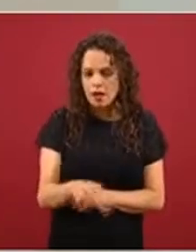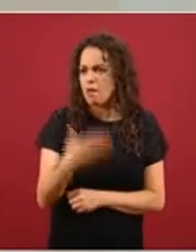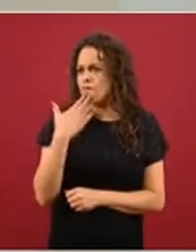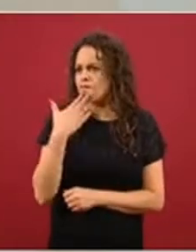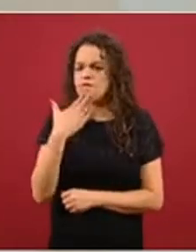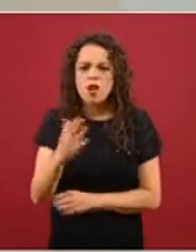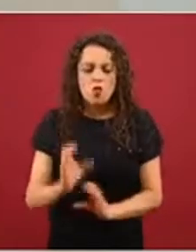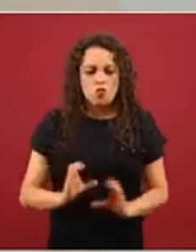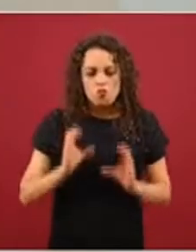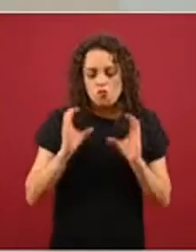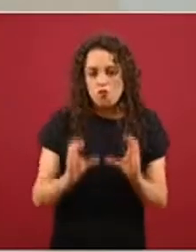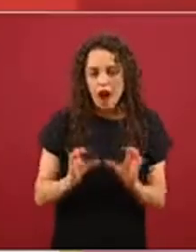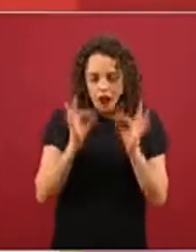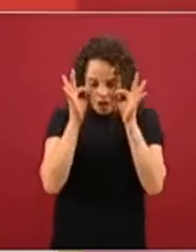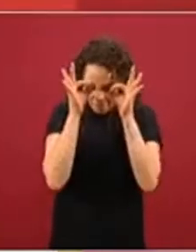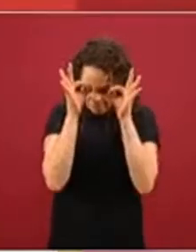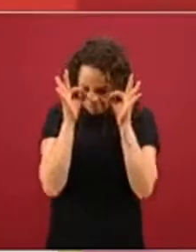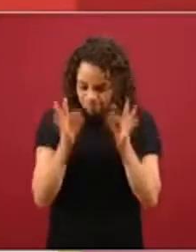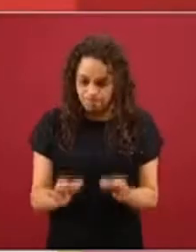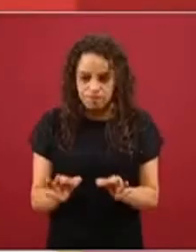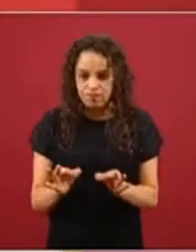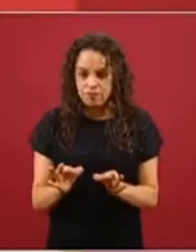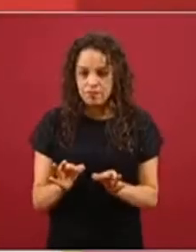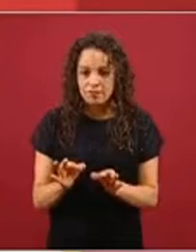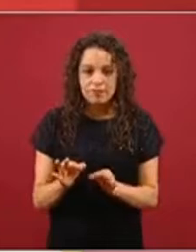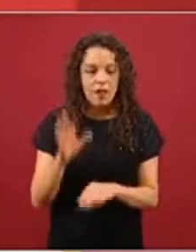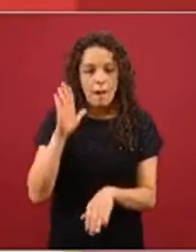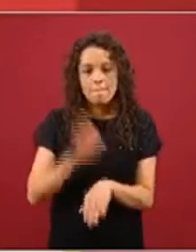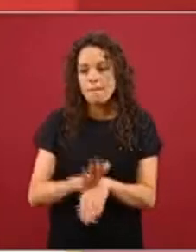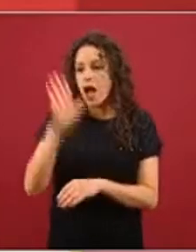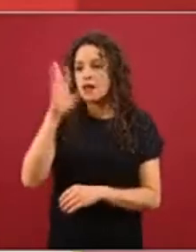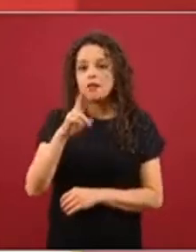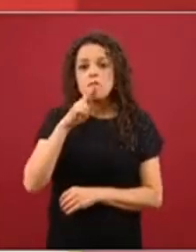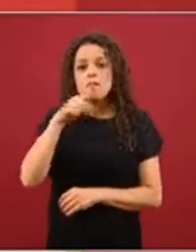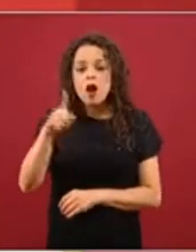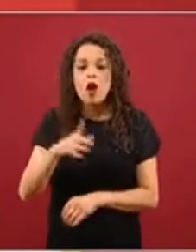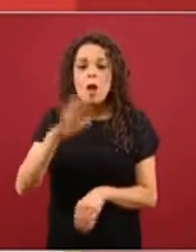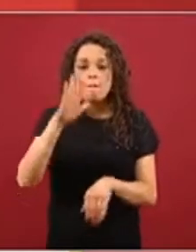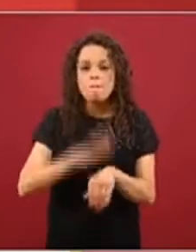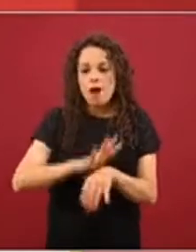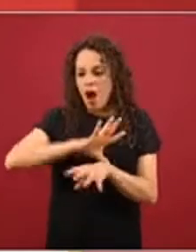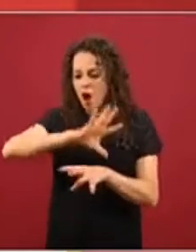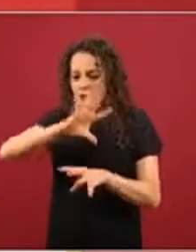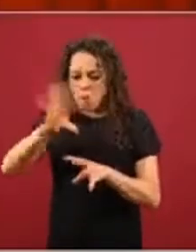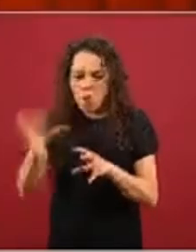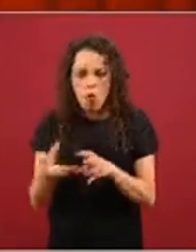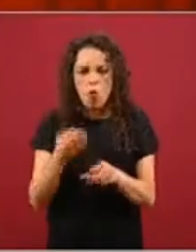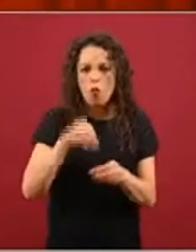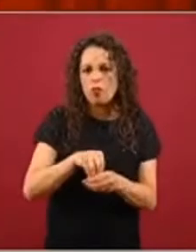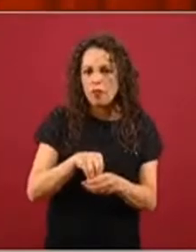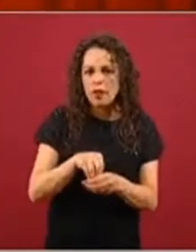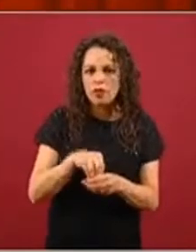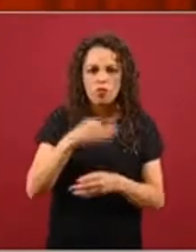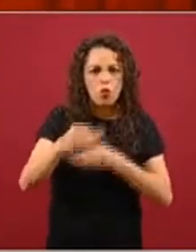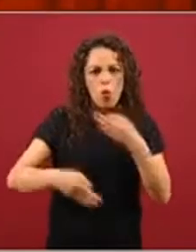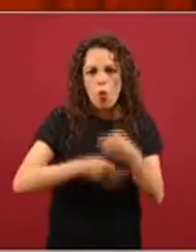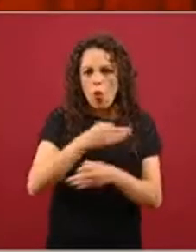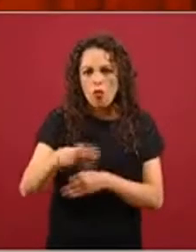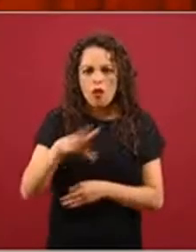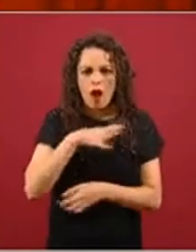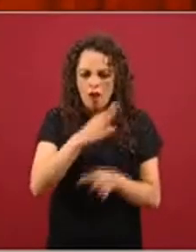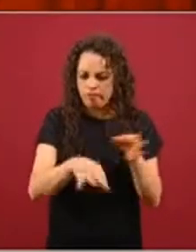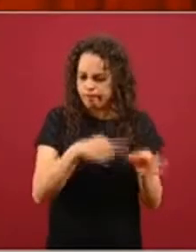cuidados en el país, posiblemente el mejor, el más completo, el más detallado, el más orientador, y pues